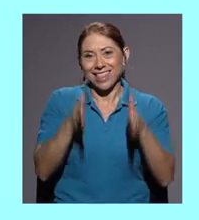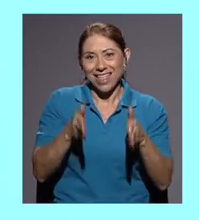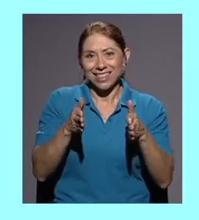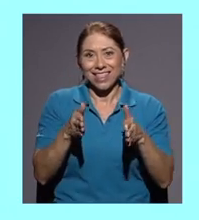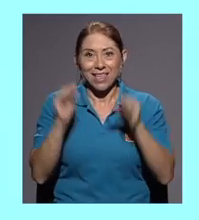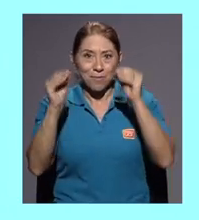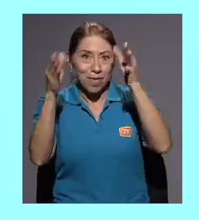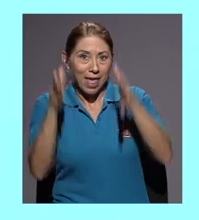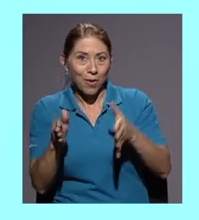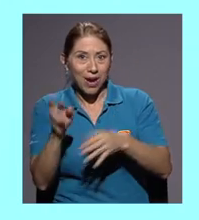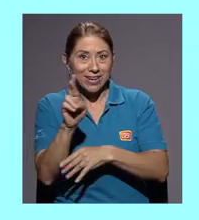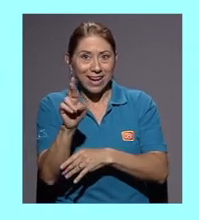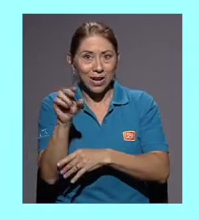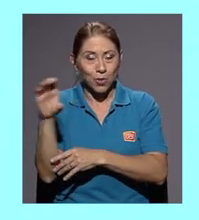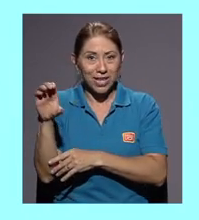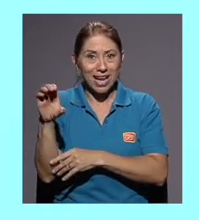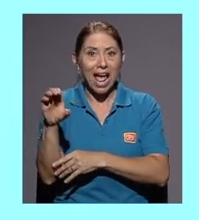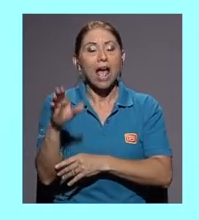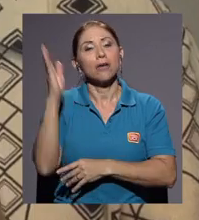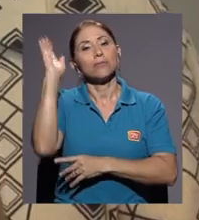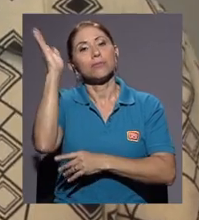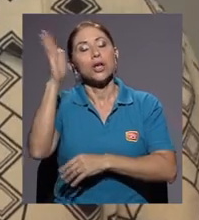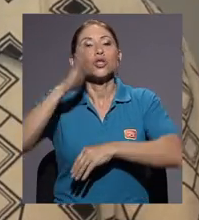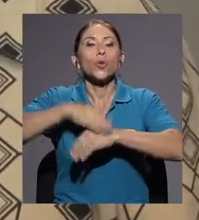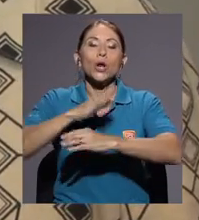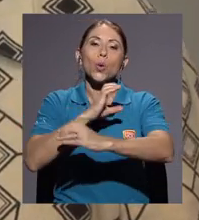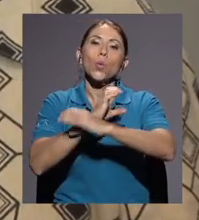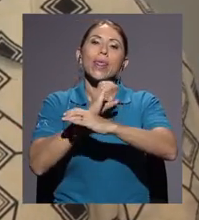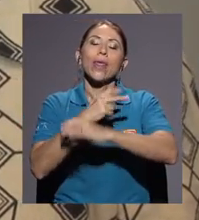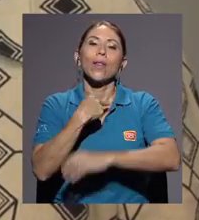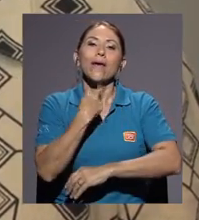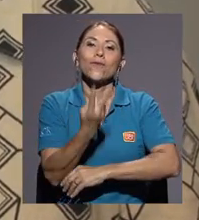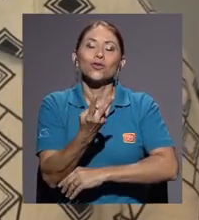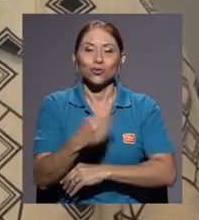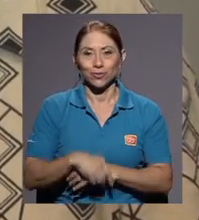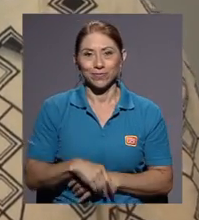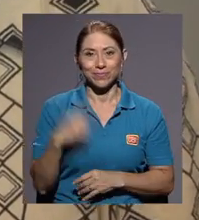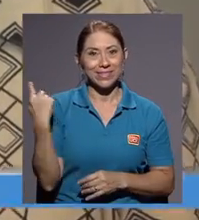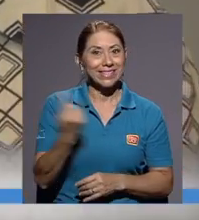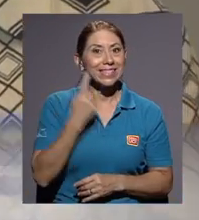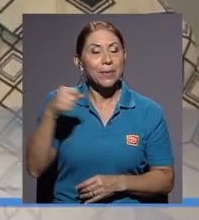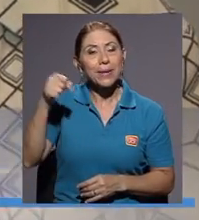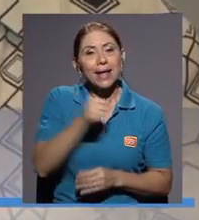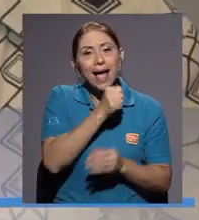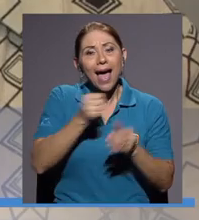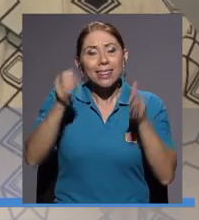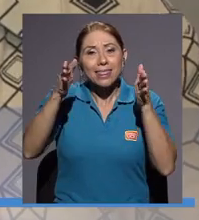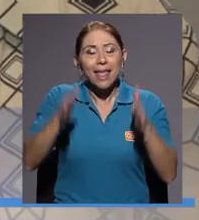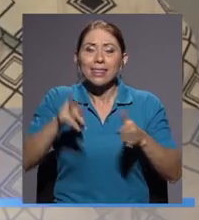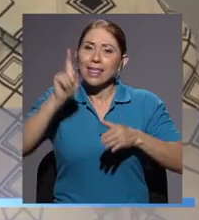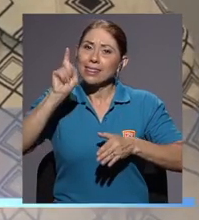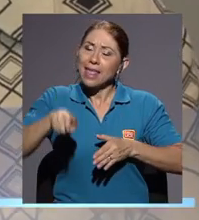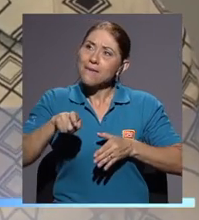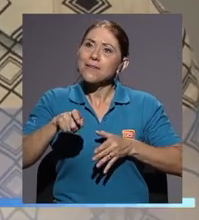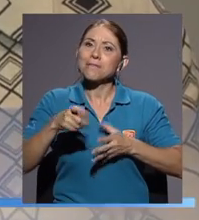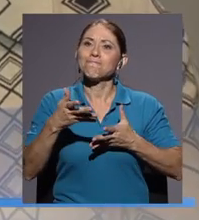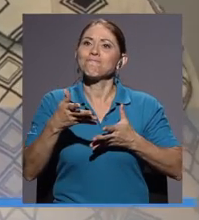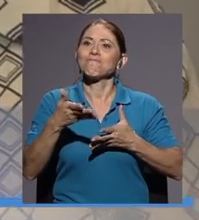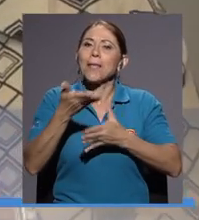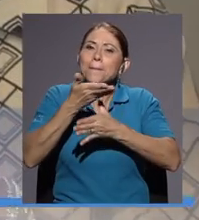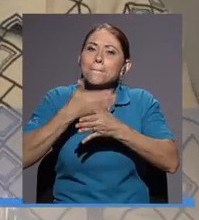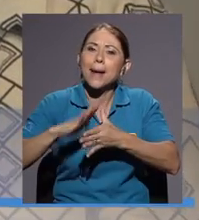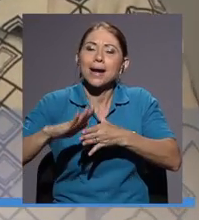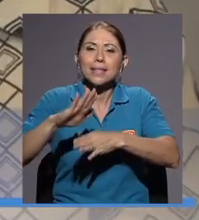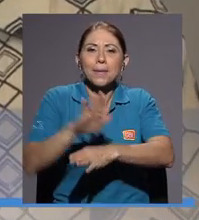una charla sobre el cuidado de la voz. Siempre el cantante tiene que tener la parte musical, la parte